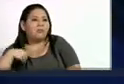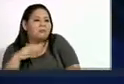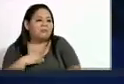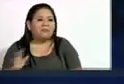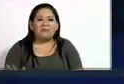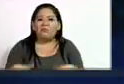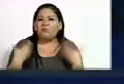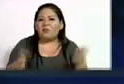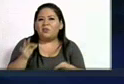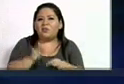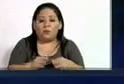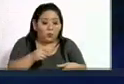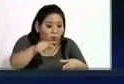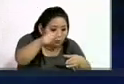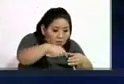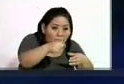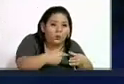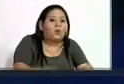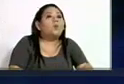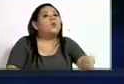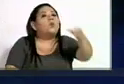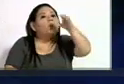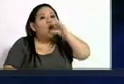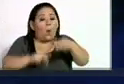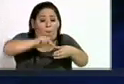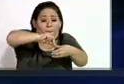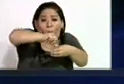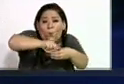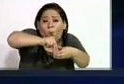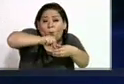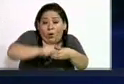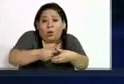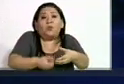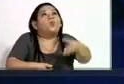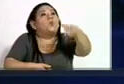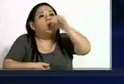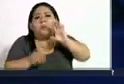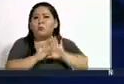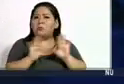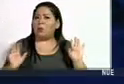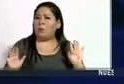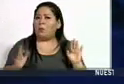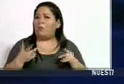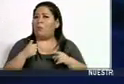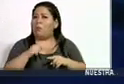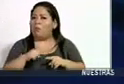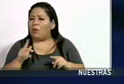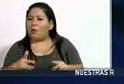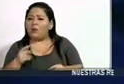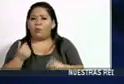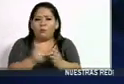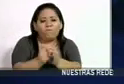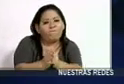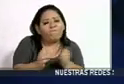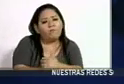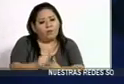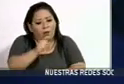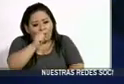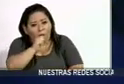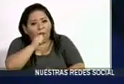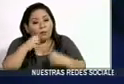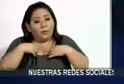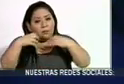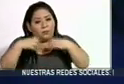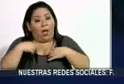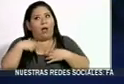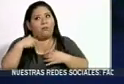mucho caso, se toma líquido, se toma limonadas y ahí se termina todo. Pero cuando ya comienza con la dificultad respiratoria es que eso